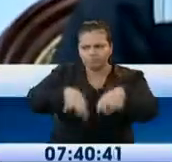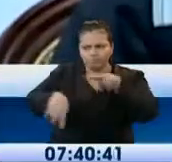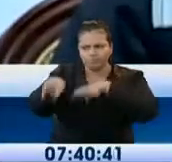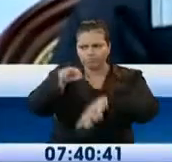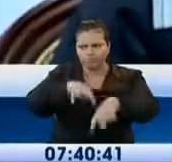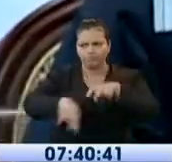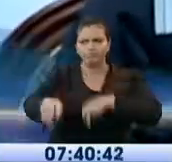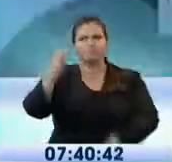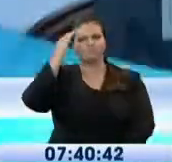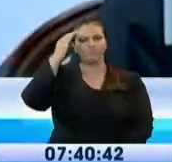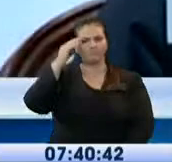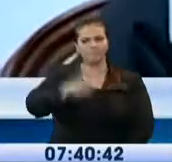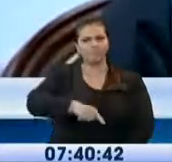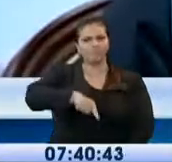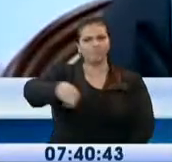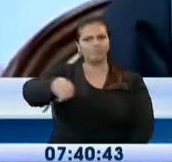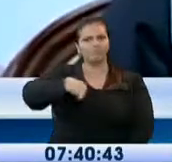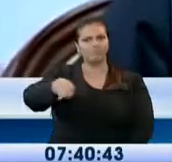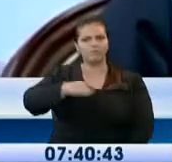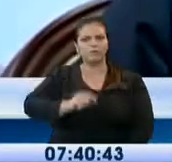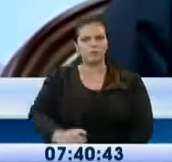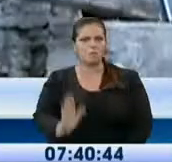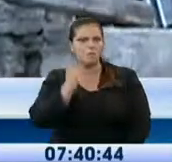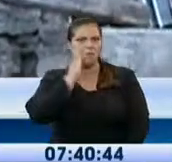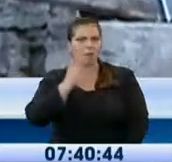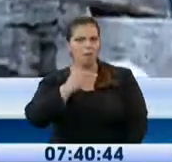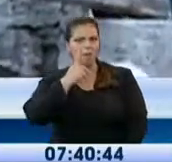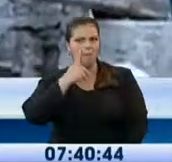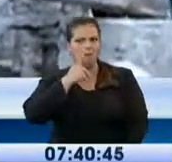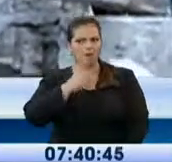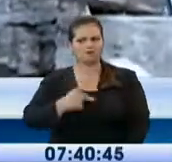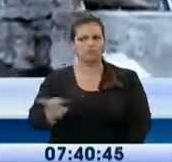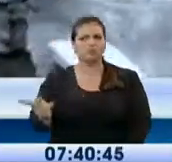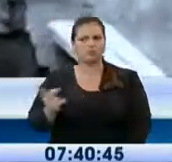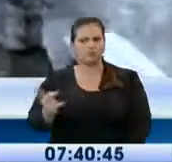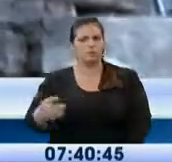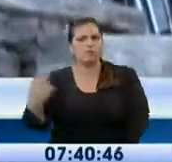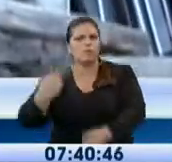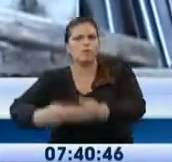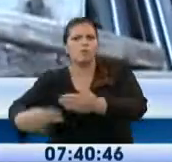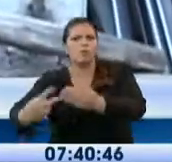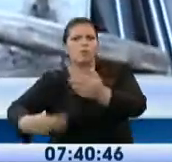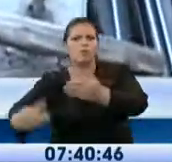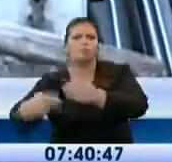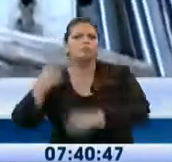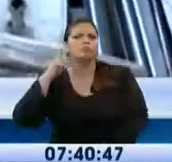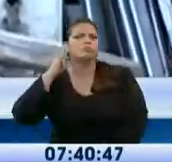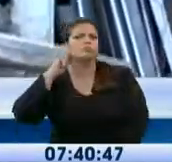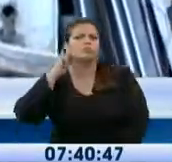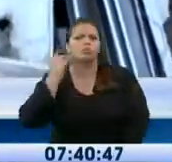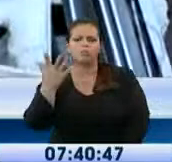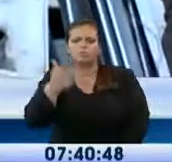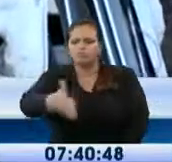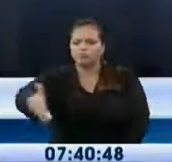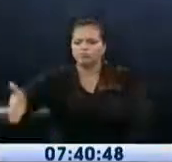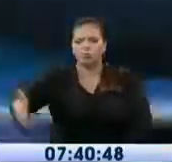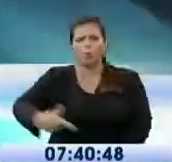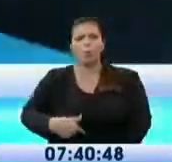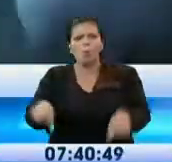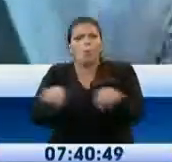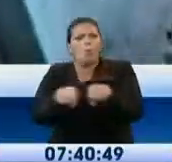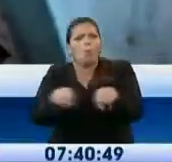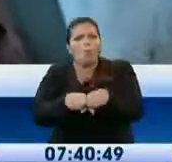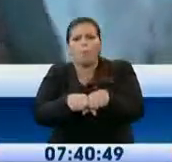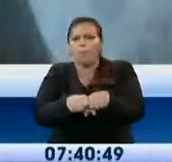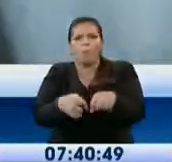donde se encontraban la madre y el padre de los niños. Las menores aparentemente estaban descuidadas físicamente, sin zapatos y en un cuarto